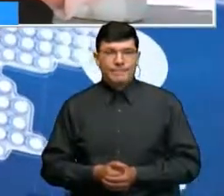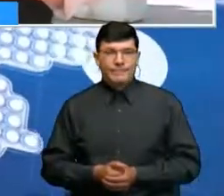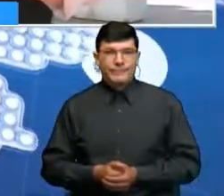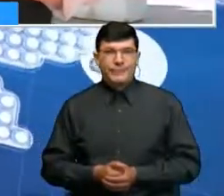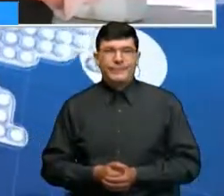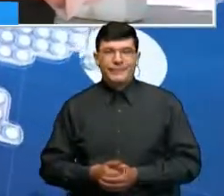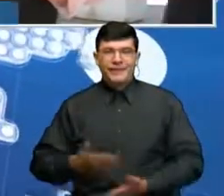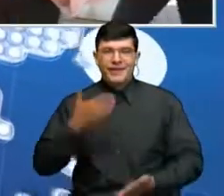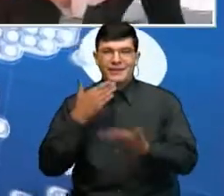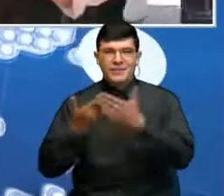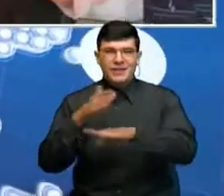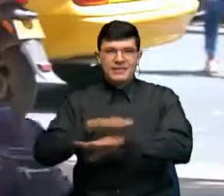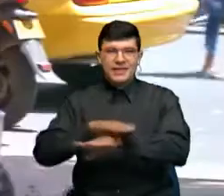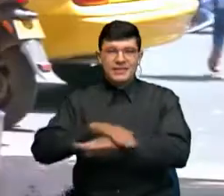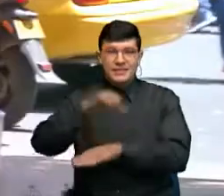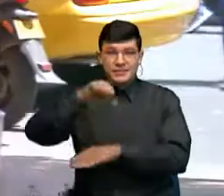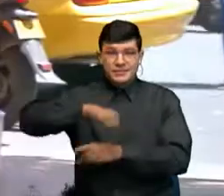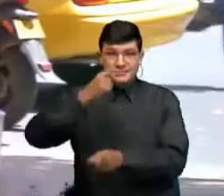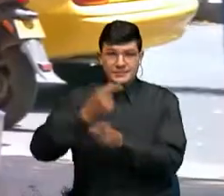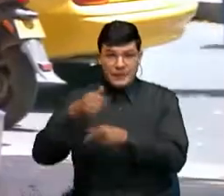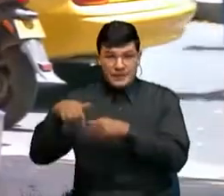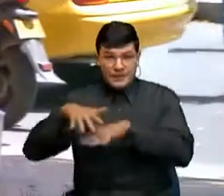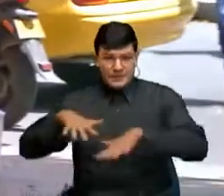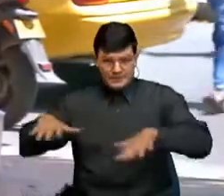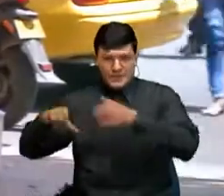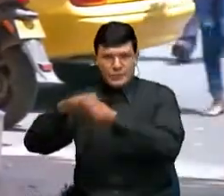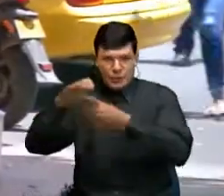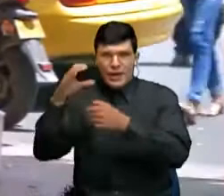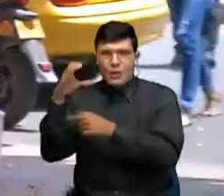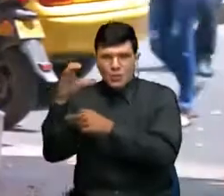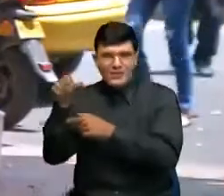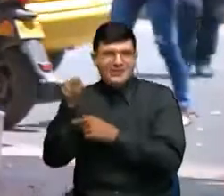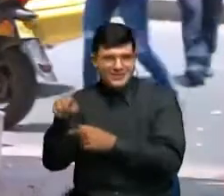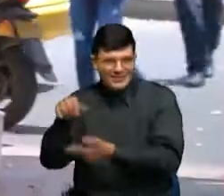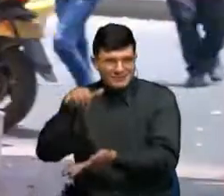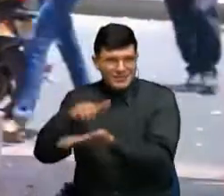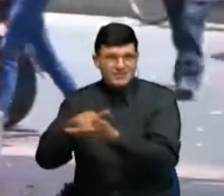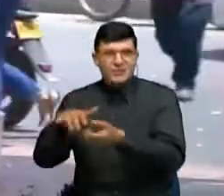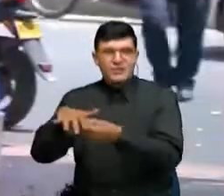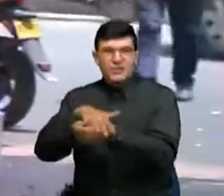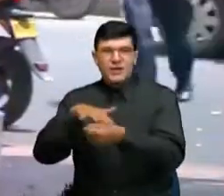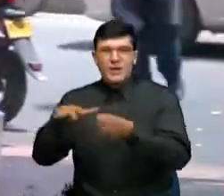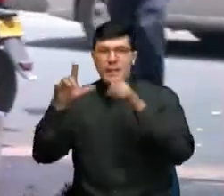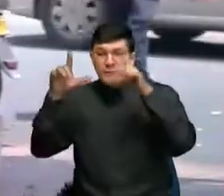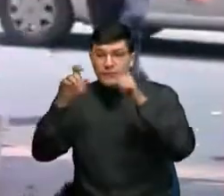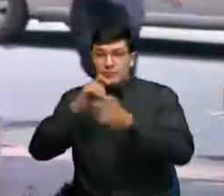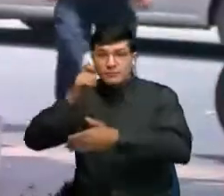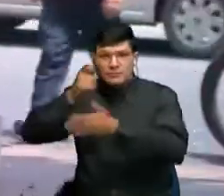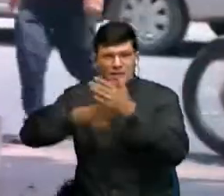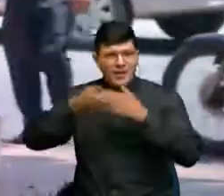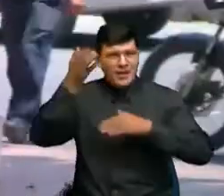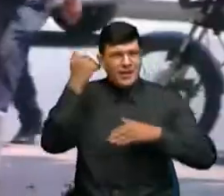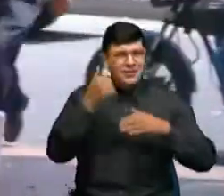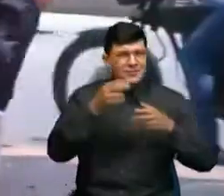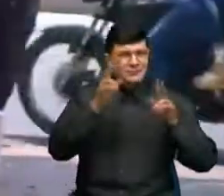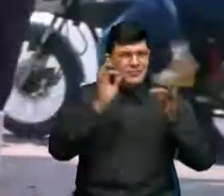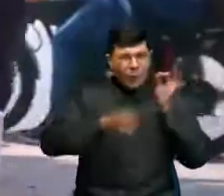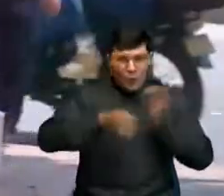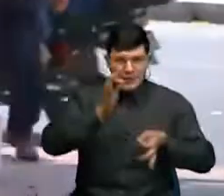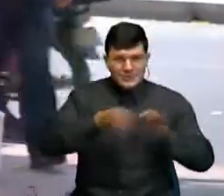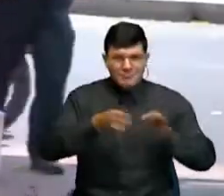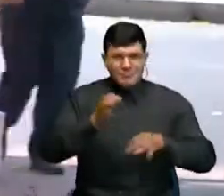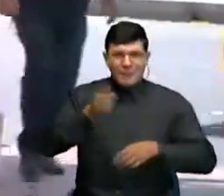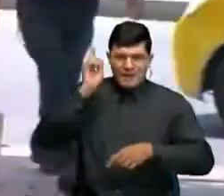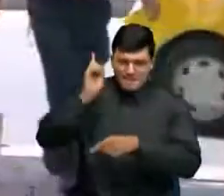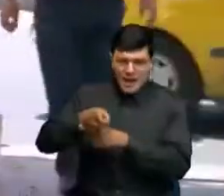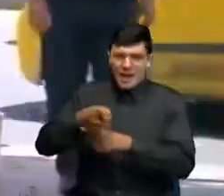Gracias, muy buenas tardes. En Cúcuta continúa el embrollo por las fotomultas y el fallo de un juez que supuestamente la suspendió. Hoy los expertos le